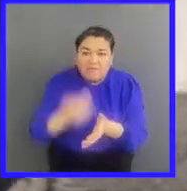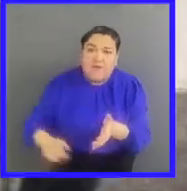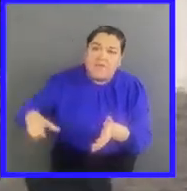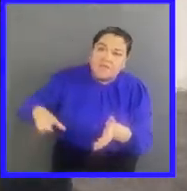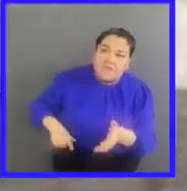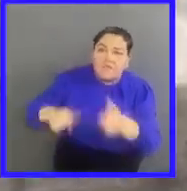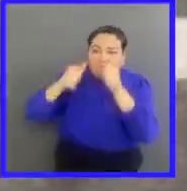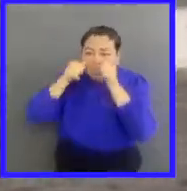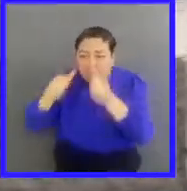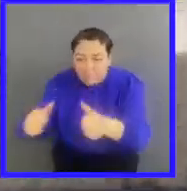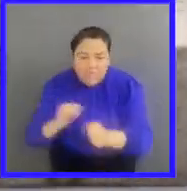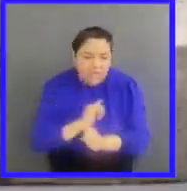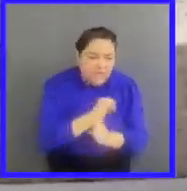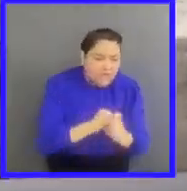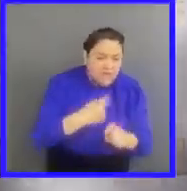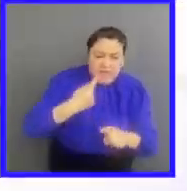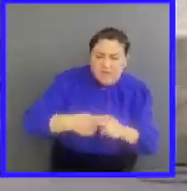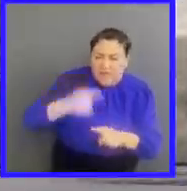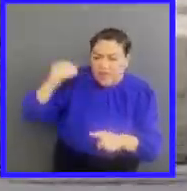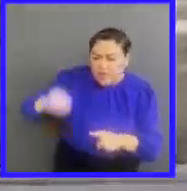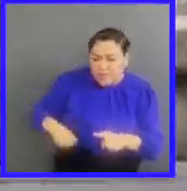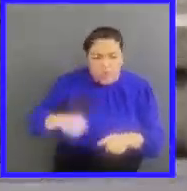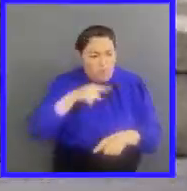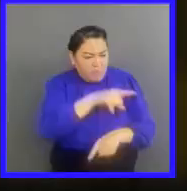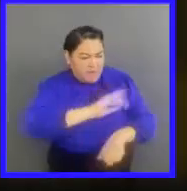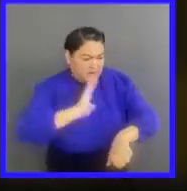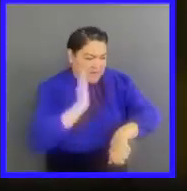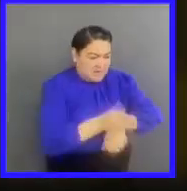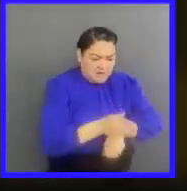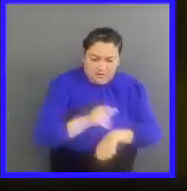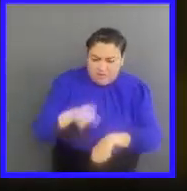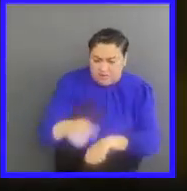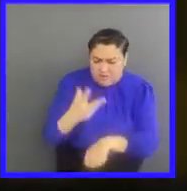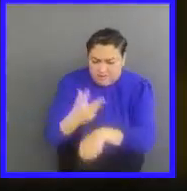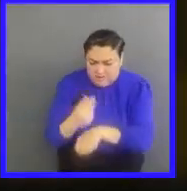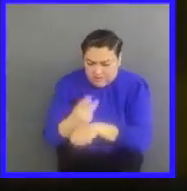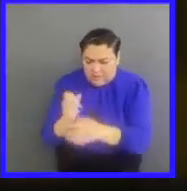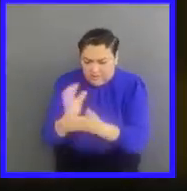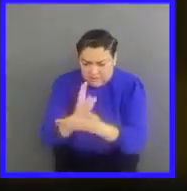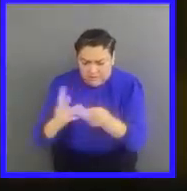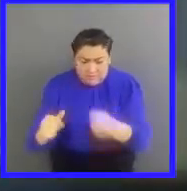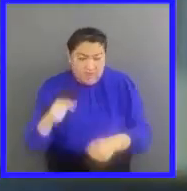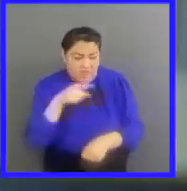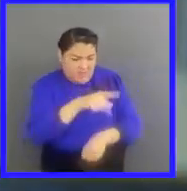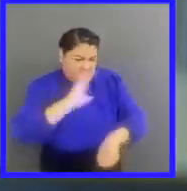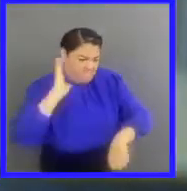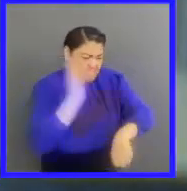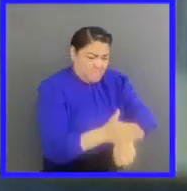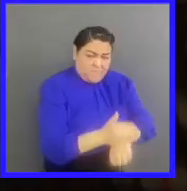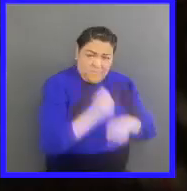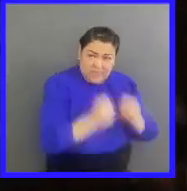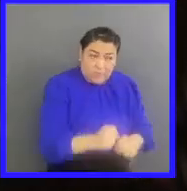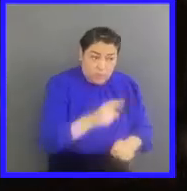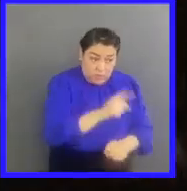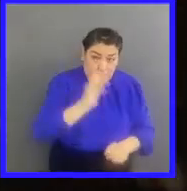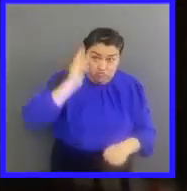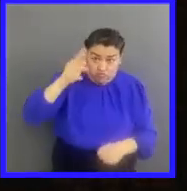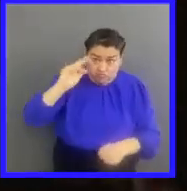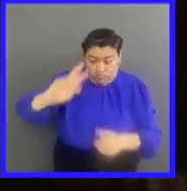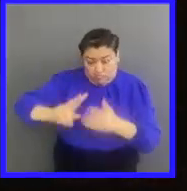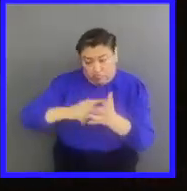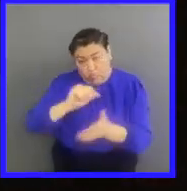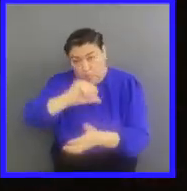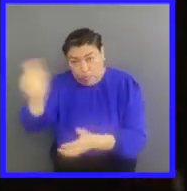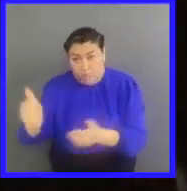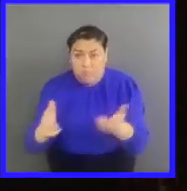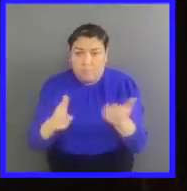el delito, sancionarlo, repararlo, erradicar la impunidad y garantizar la no repetición. Para Plural TV,